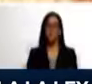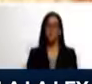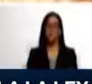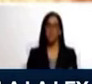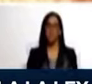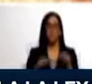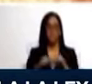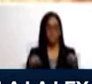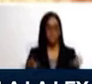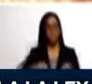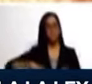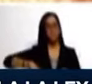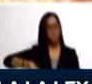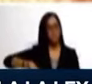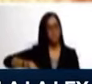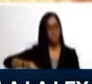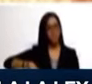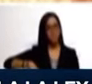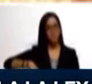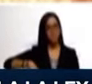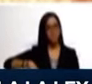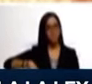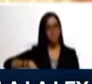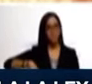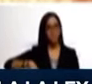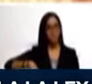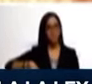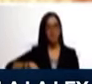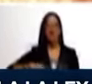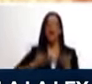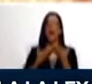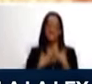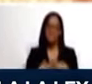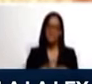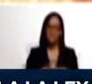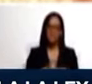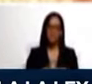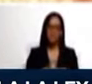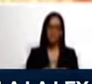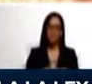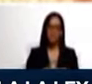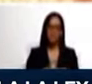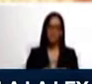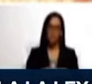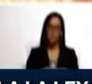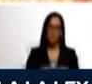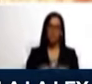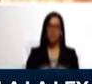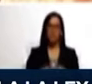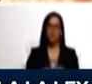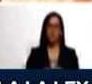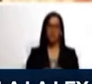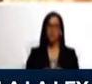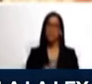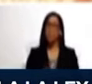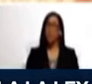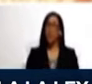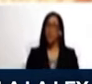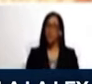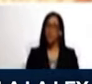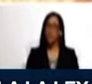los generales más y más y más más generales que en los Estados Unidos y